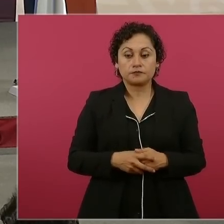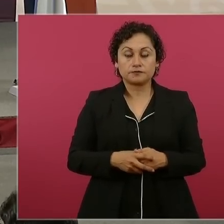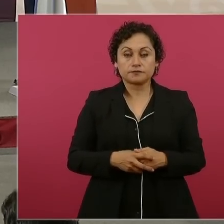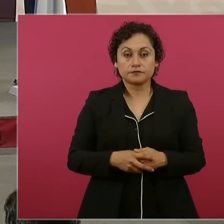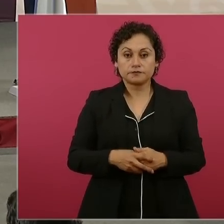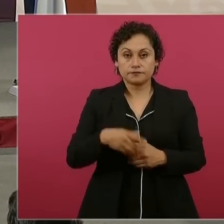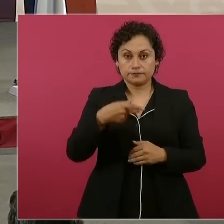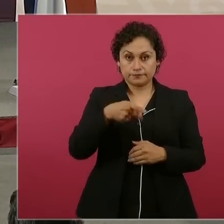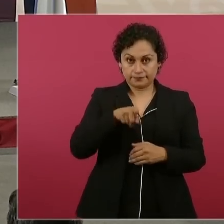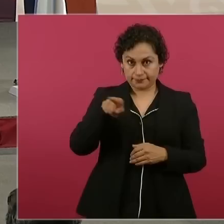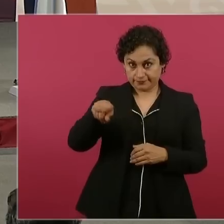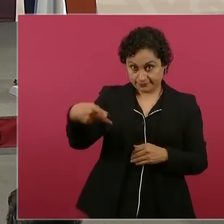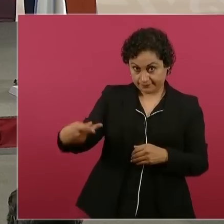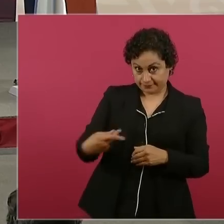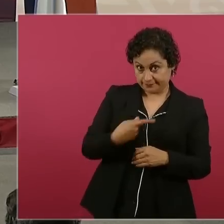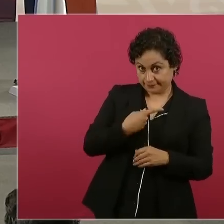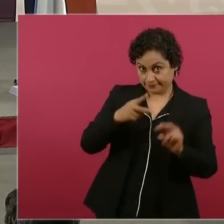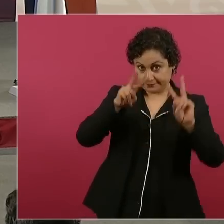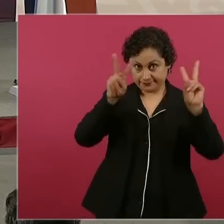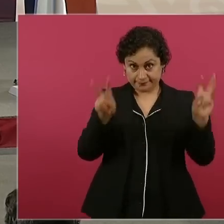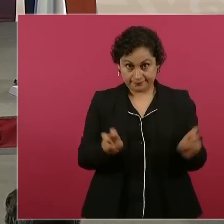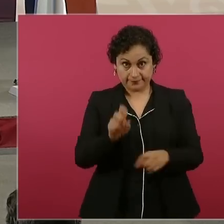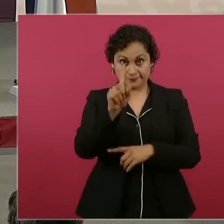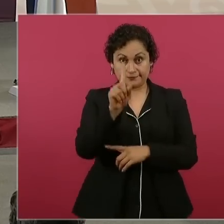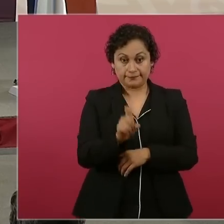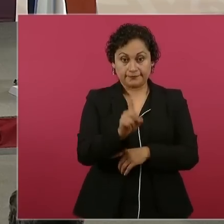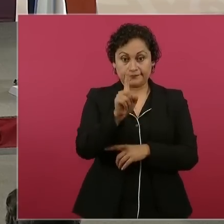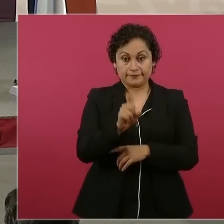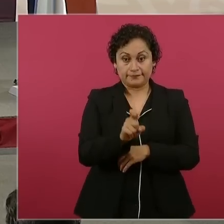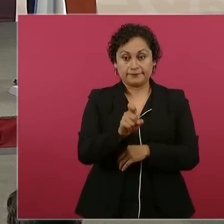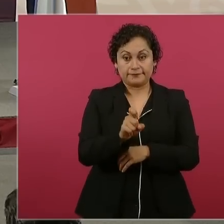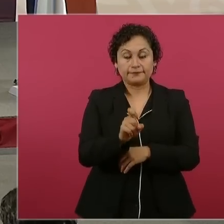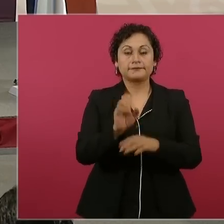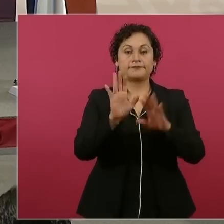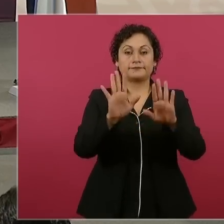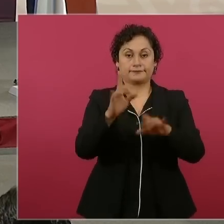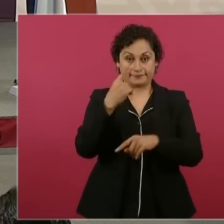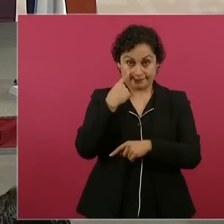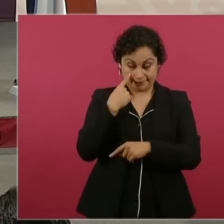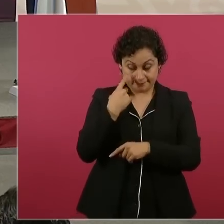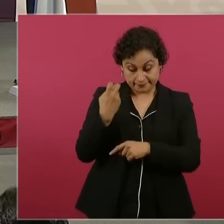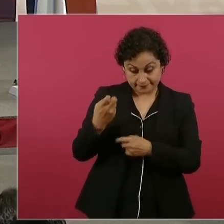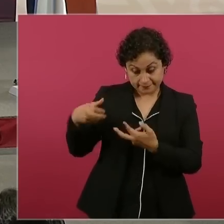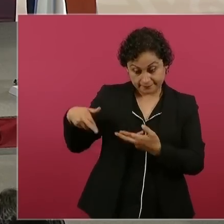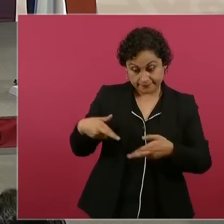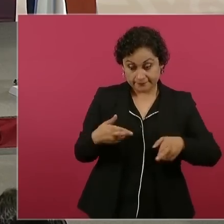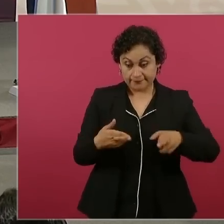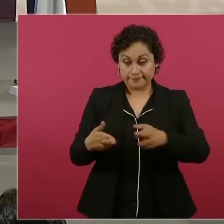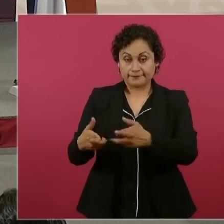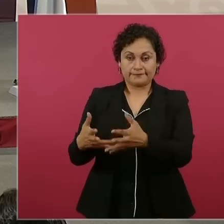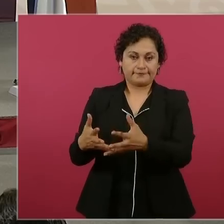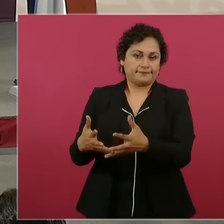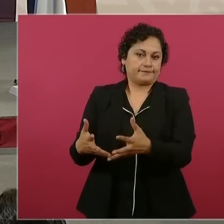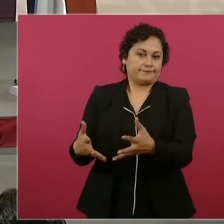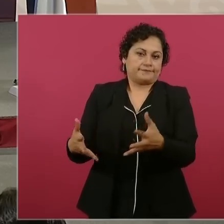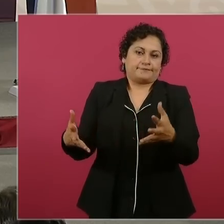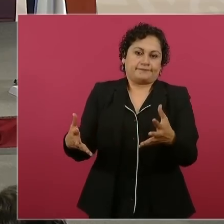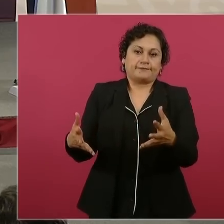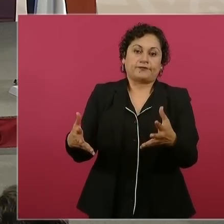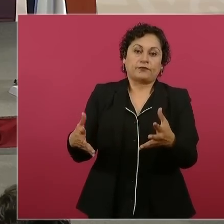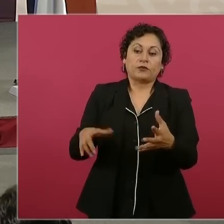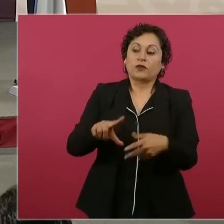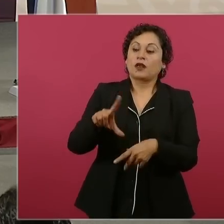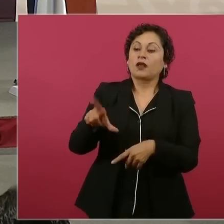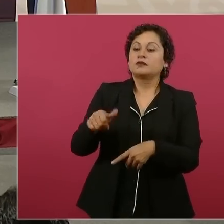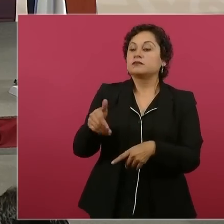a tu pregunta sobre el agua, luego de este río, pues está más adelante,